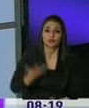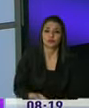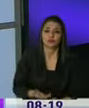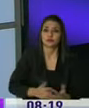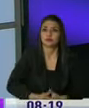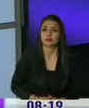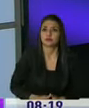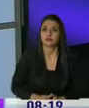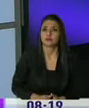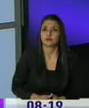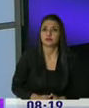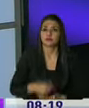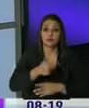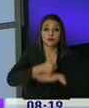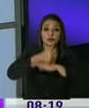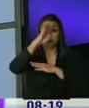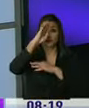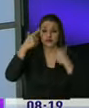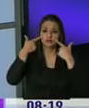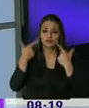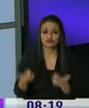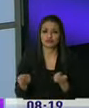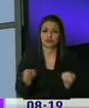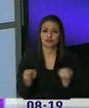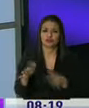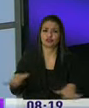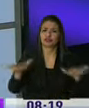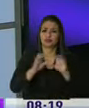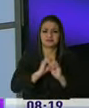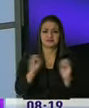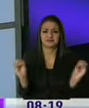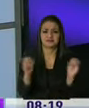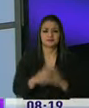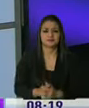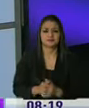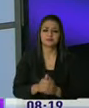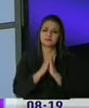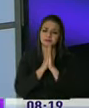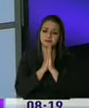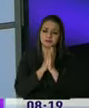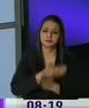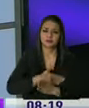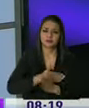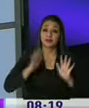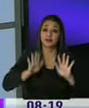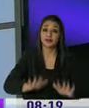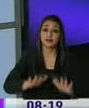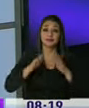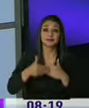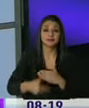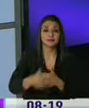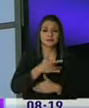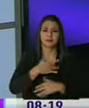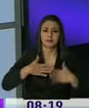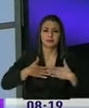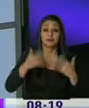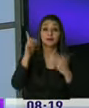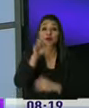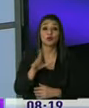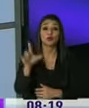de una autoridad policial que les controle, los revise. En fin, lamentablemente así andamos en estos días, ¿no? Lunes